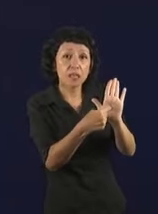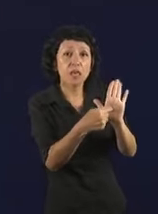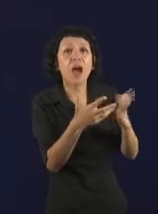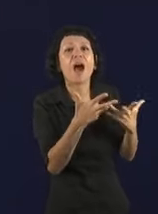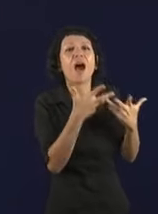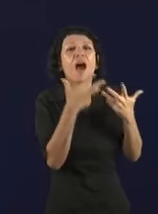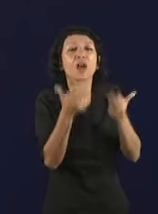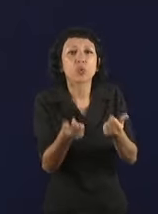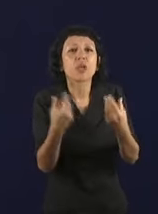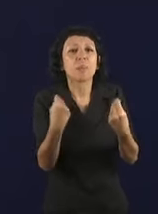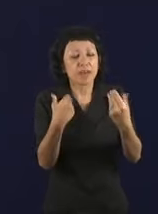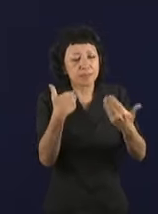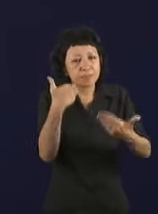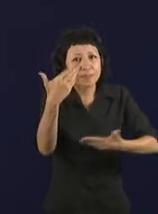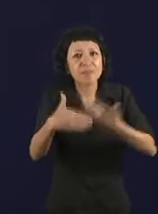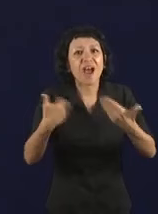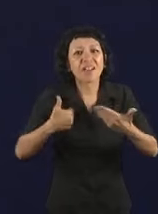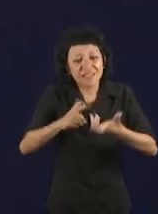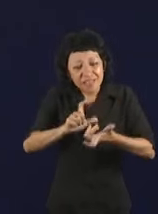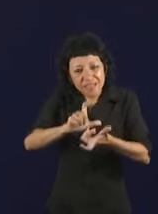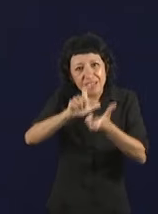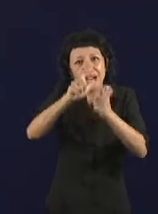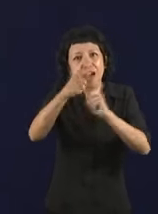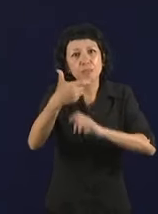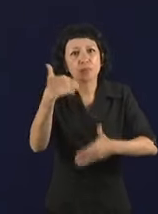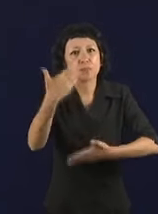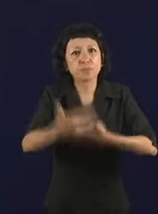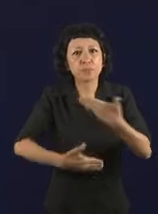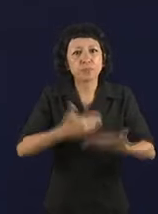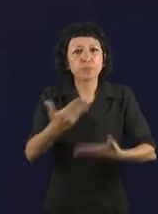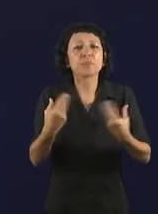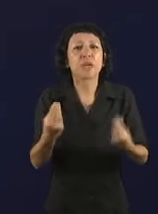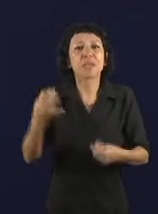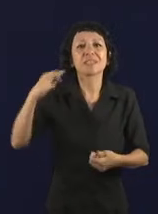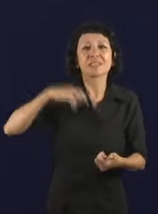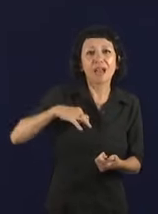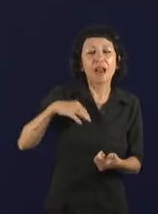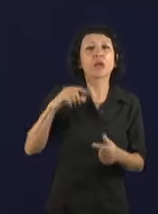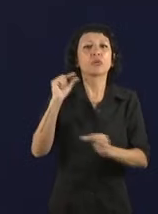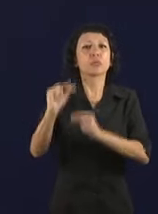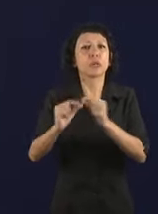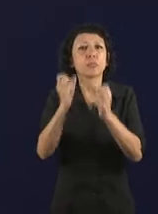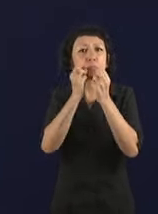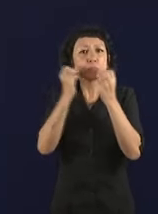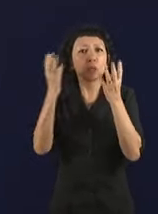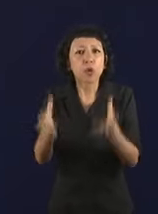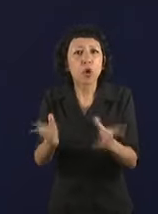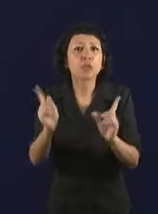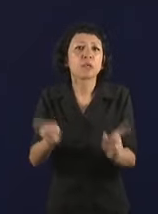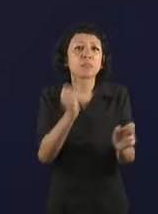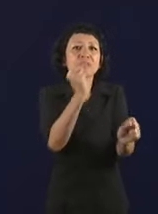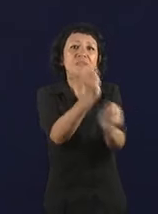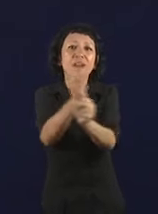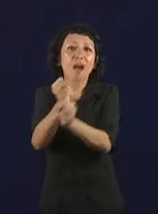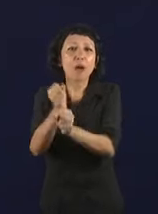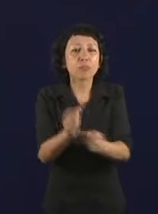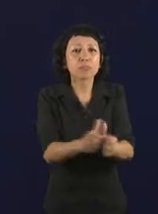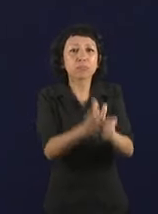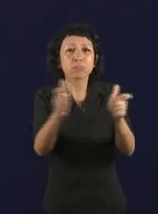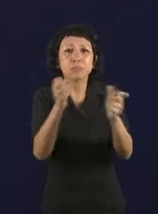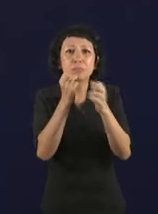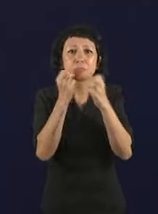Argentina más normal una Argentina en crecimiento una Argentina que mejore salarios y que mejore el nivel de empleo en caso